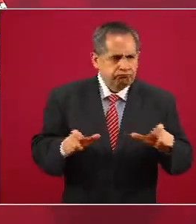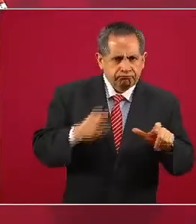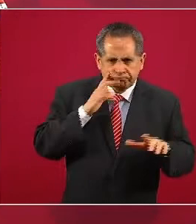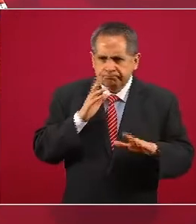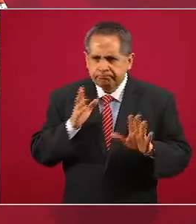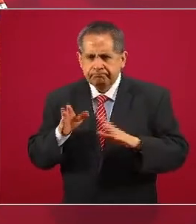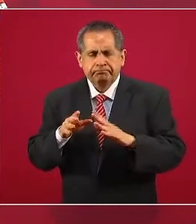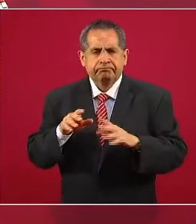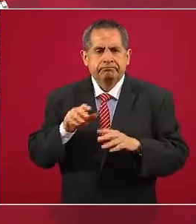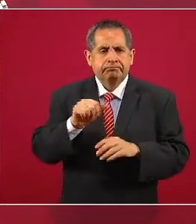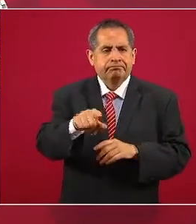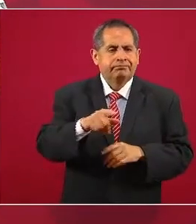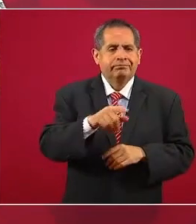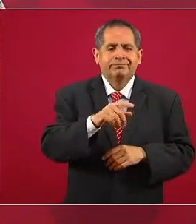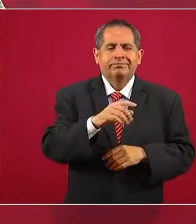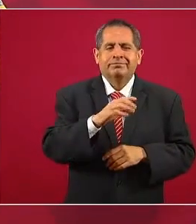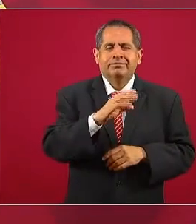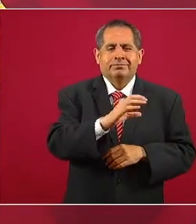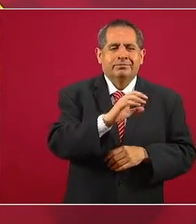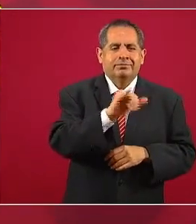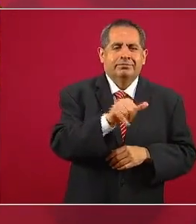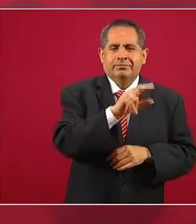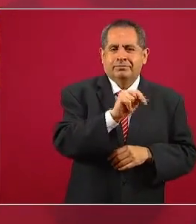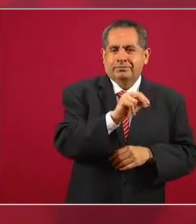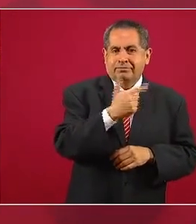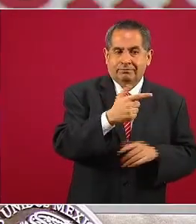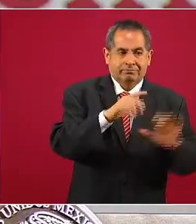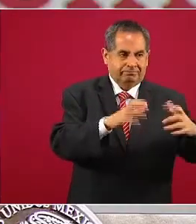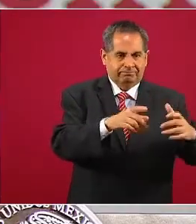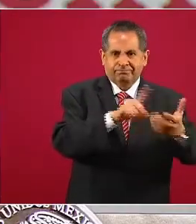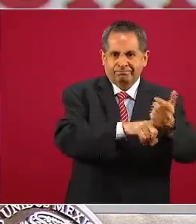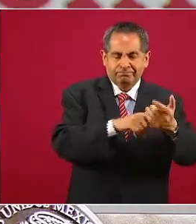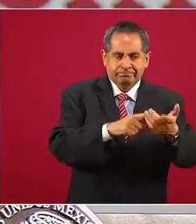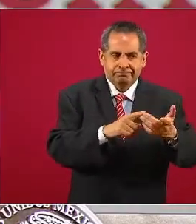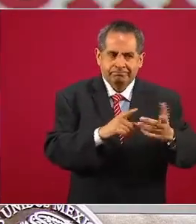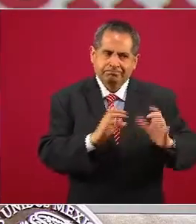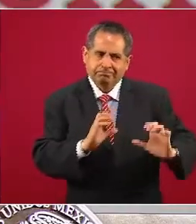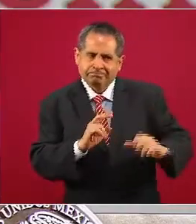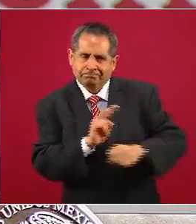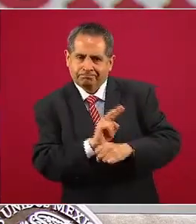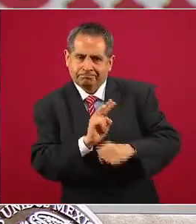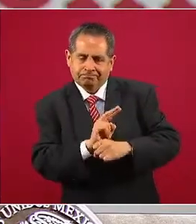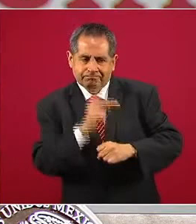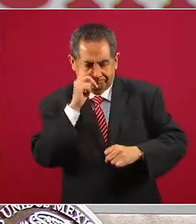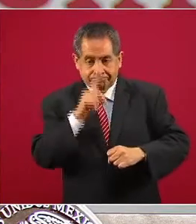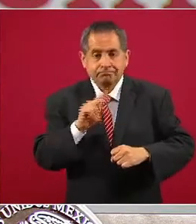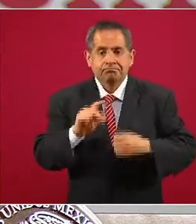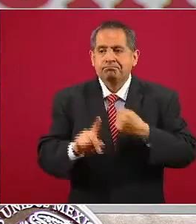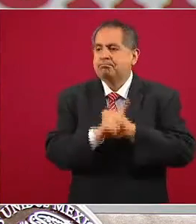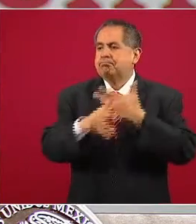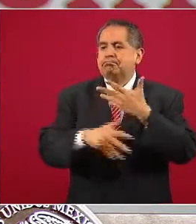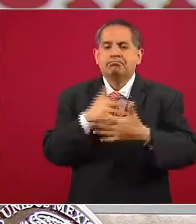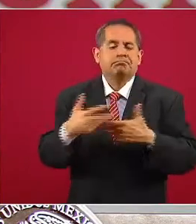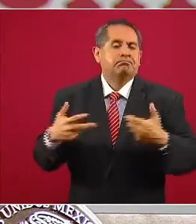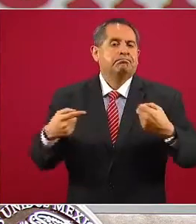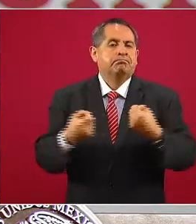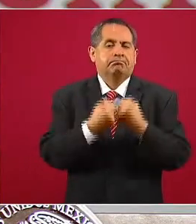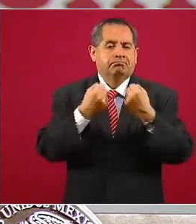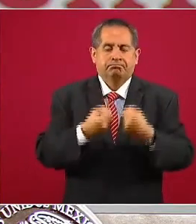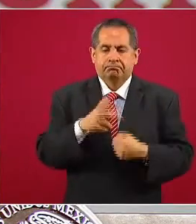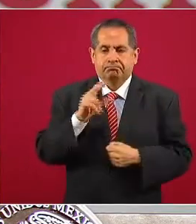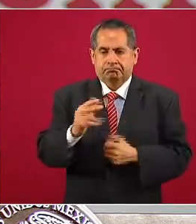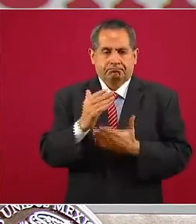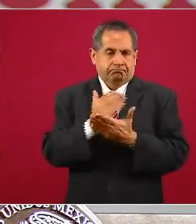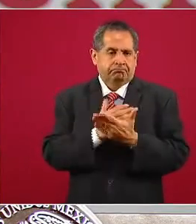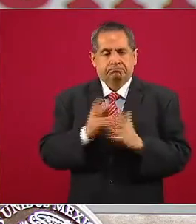del cártel Jalisco Nueva Generación para evitar que se presenten algunas